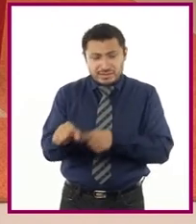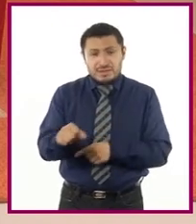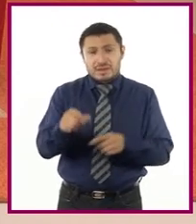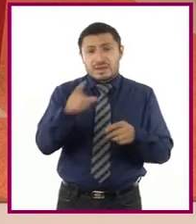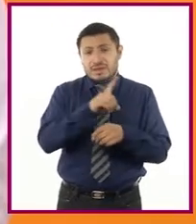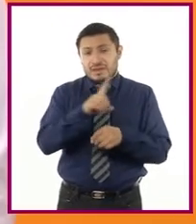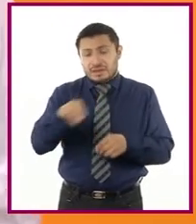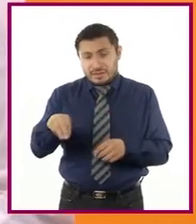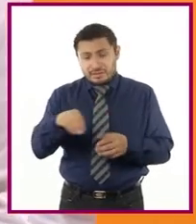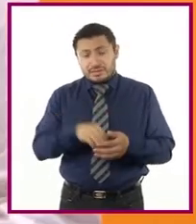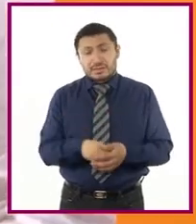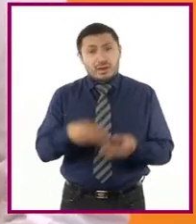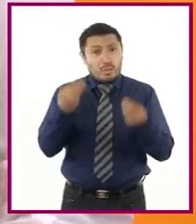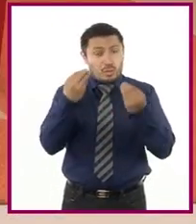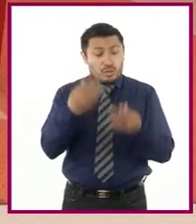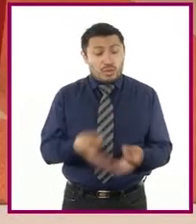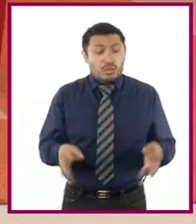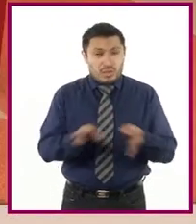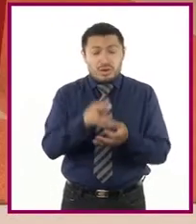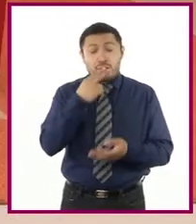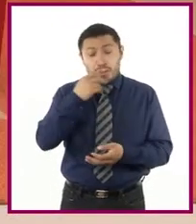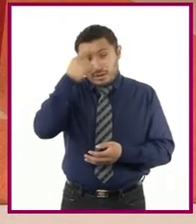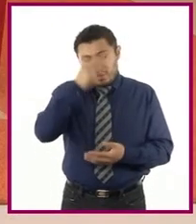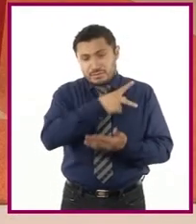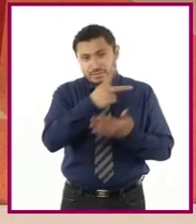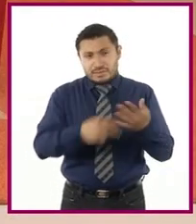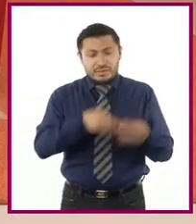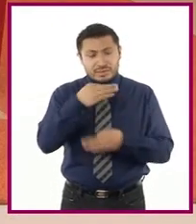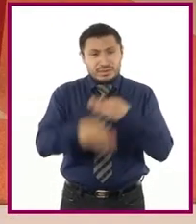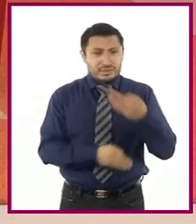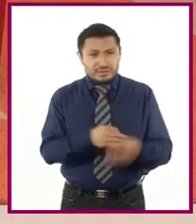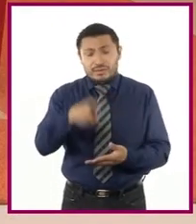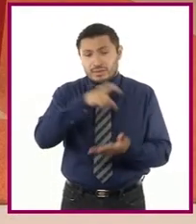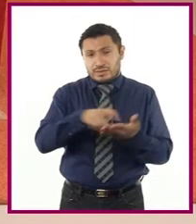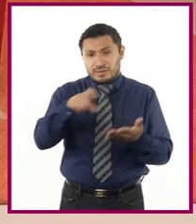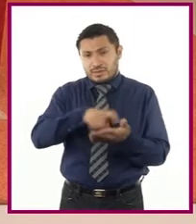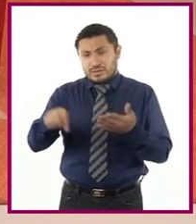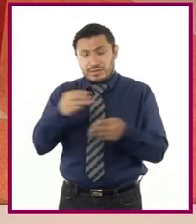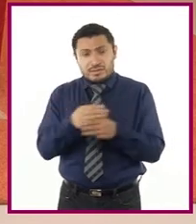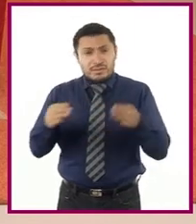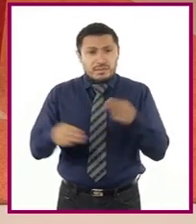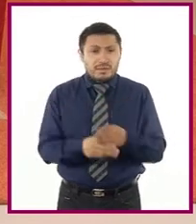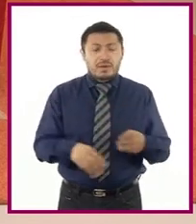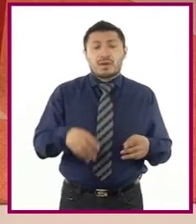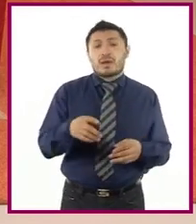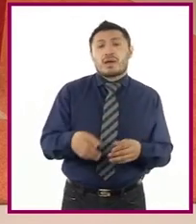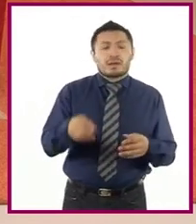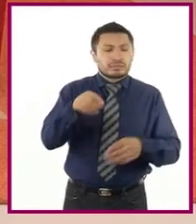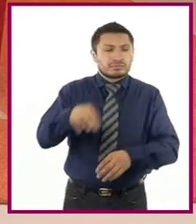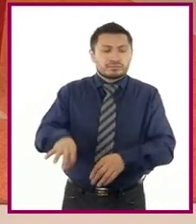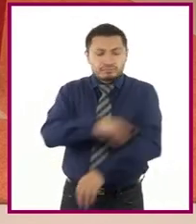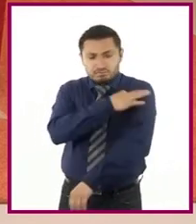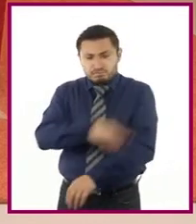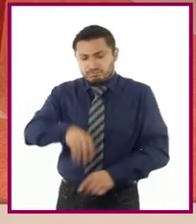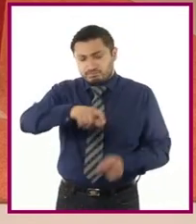útil para planear todo el proceso, desde la compra de los insumos, la toma de